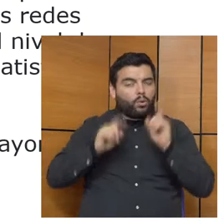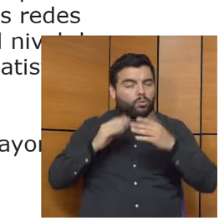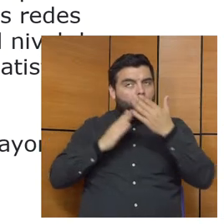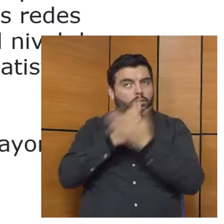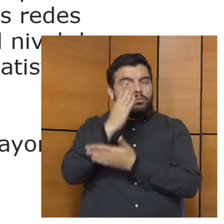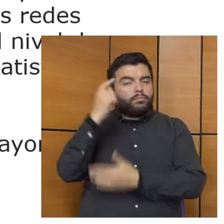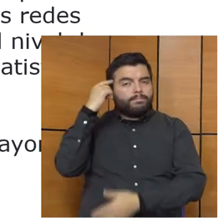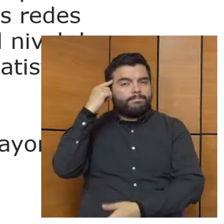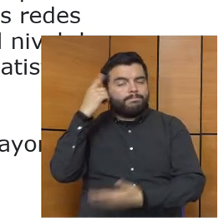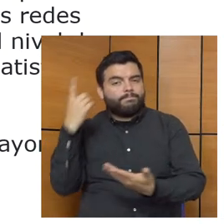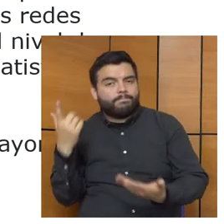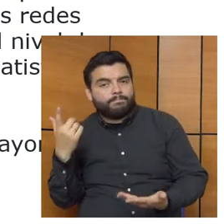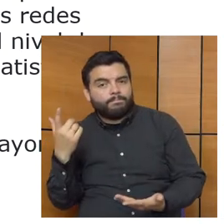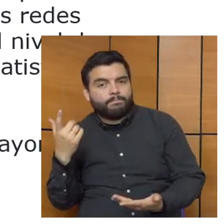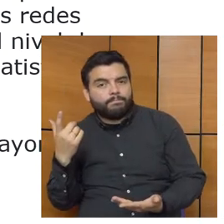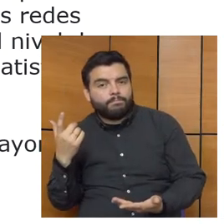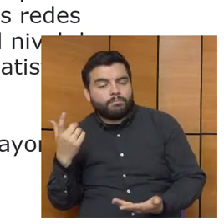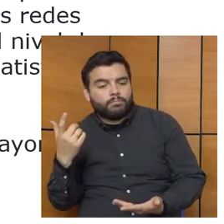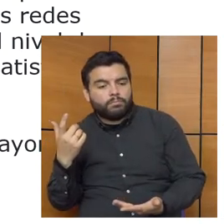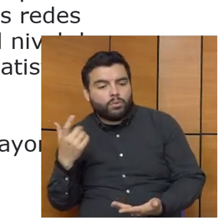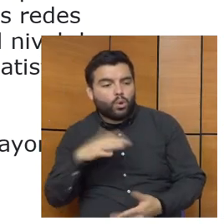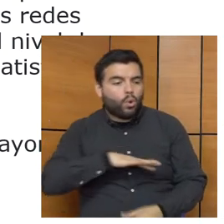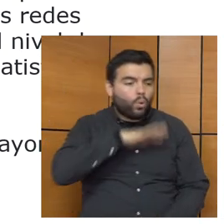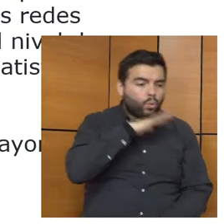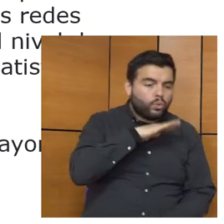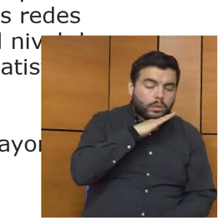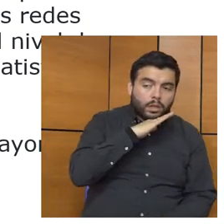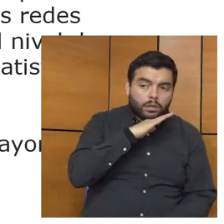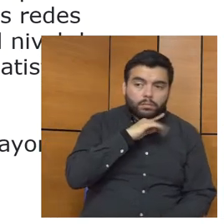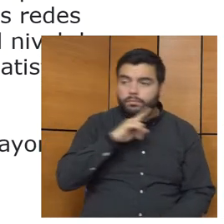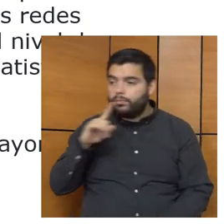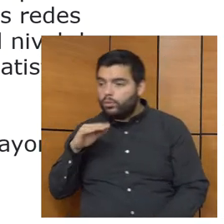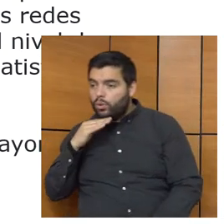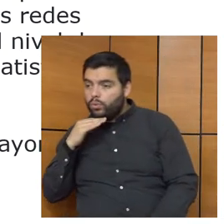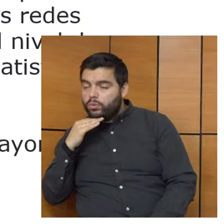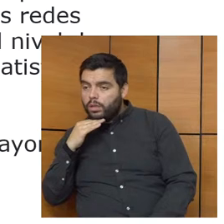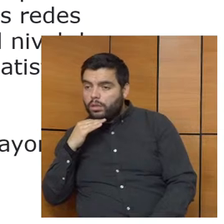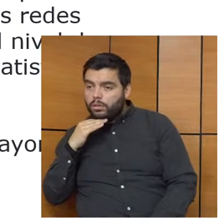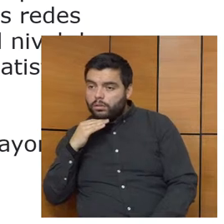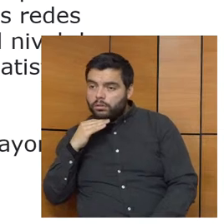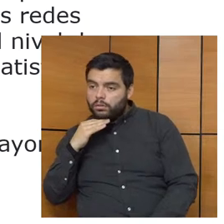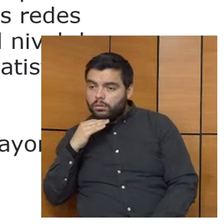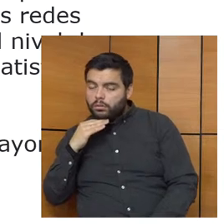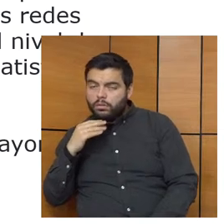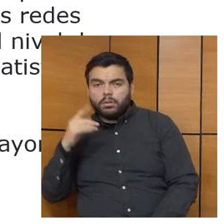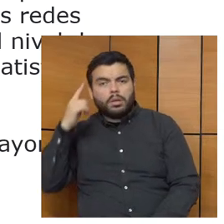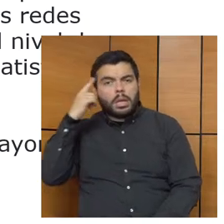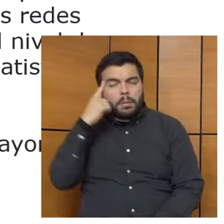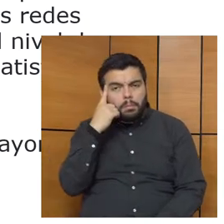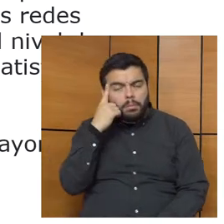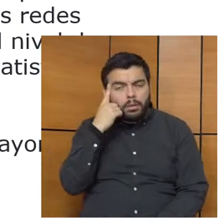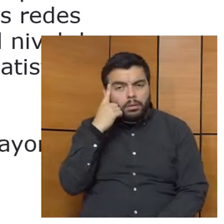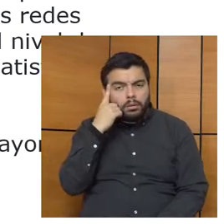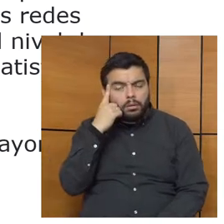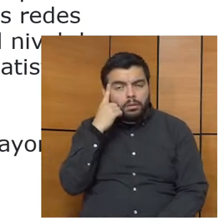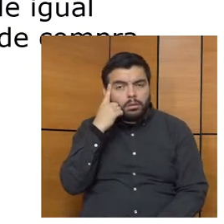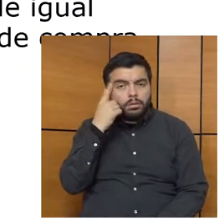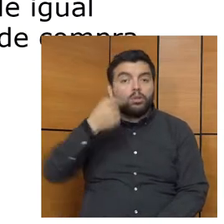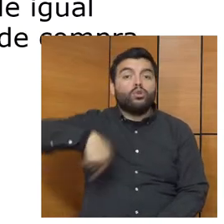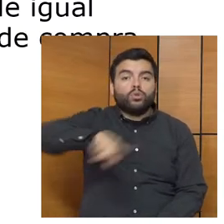bueno, ¿qué determina que la gente use o no use las redes sociales? Pero un poquito más allá, nosotros queremos ir a